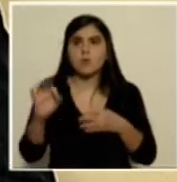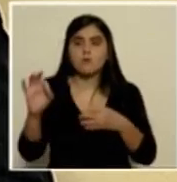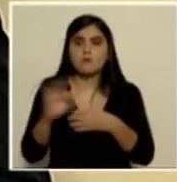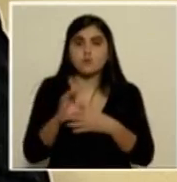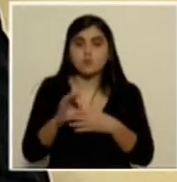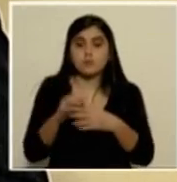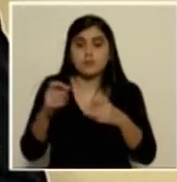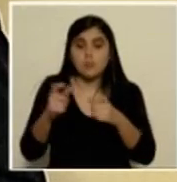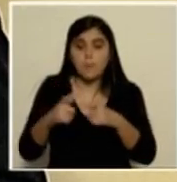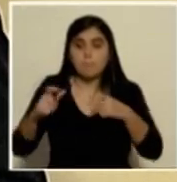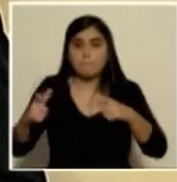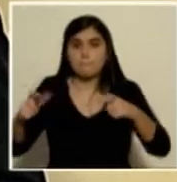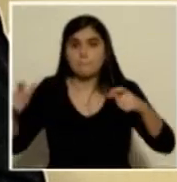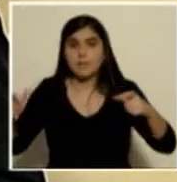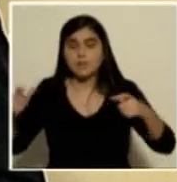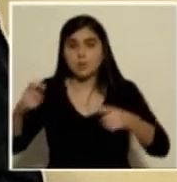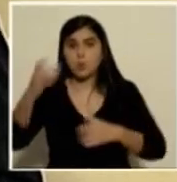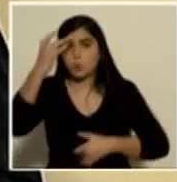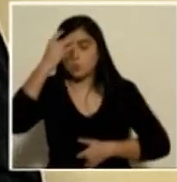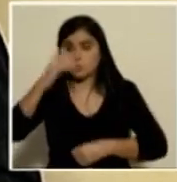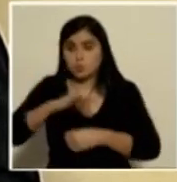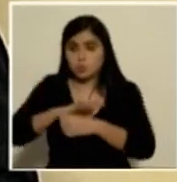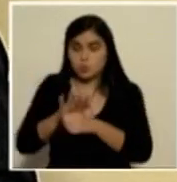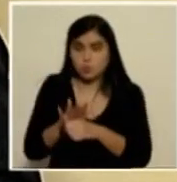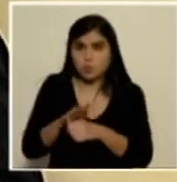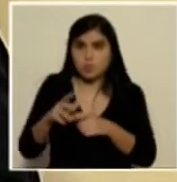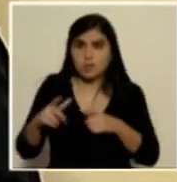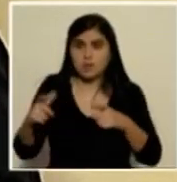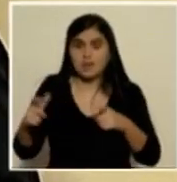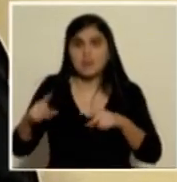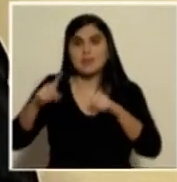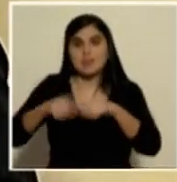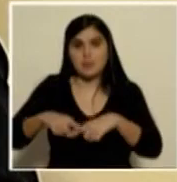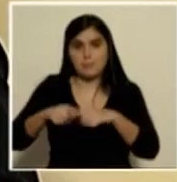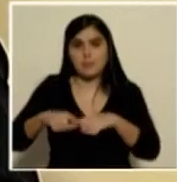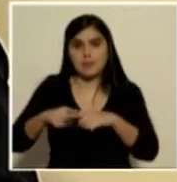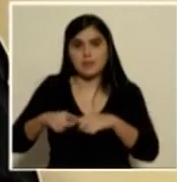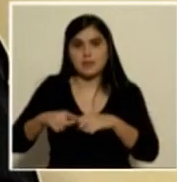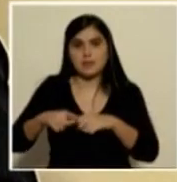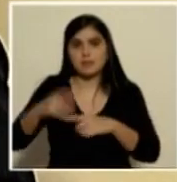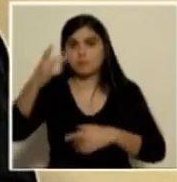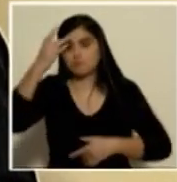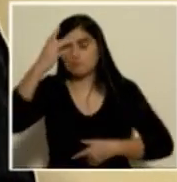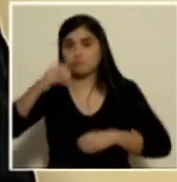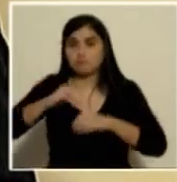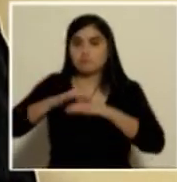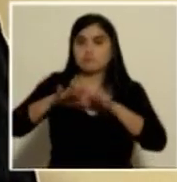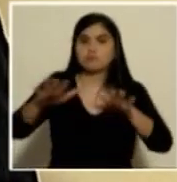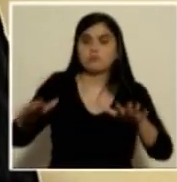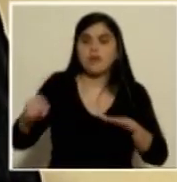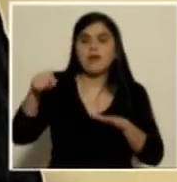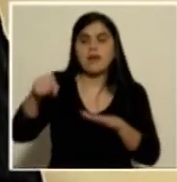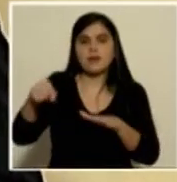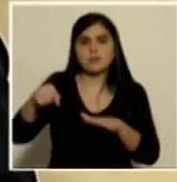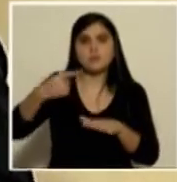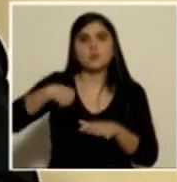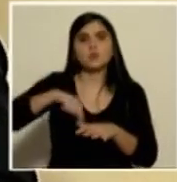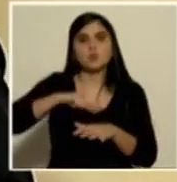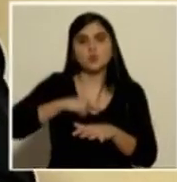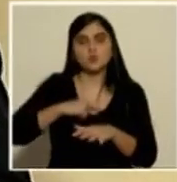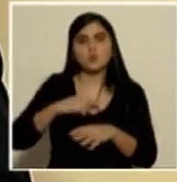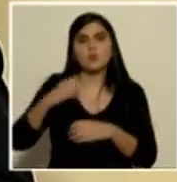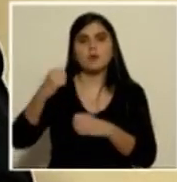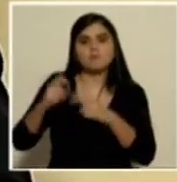pues obviamente, dependiendo de cómo vaya la intensidad de la epidemia, así también se va a justificar que hagamos más seguimiento de los